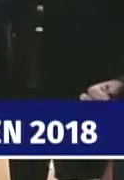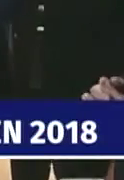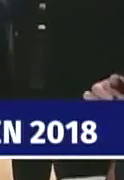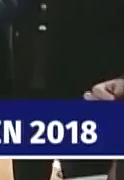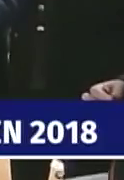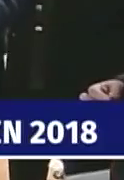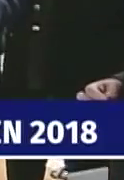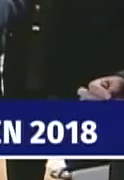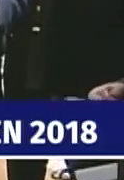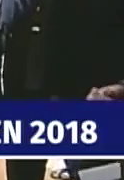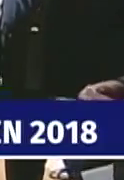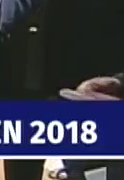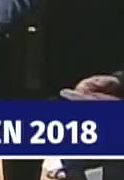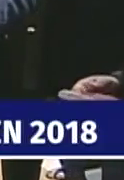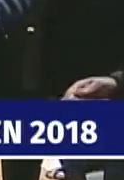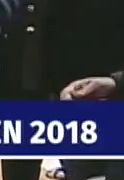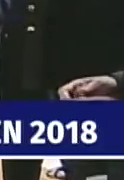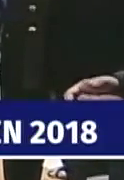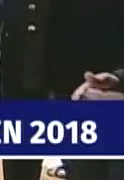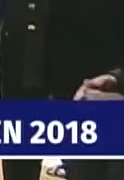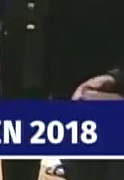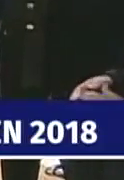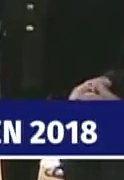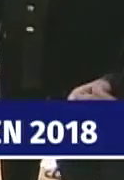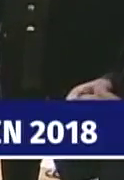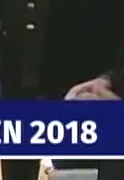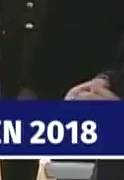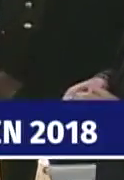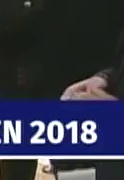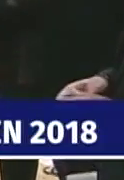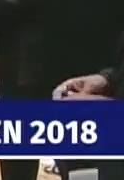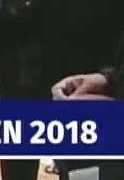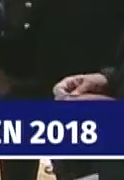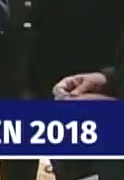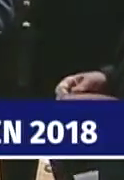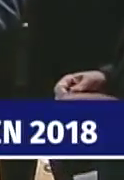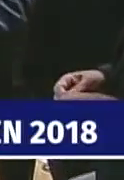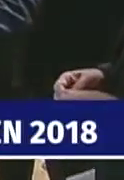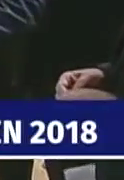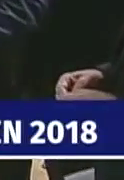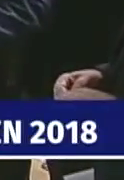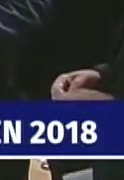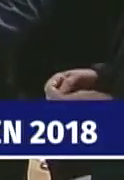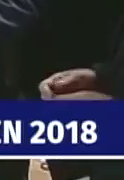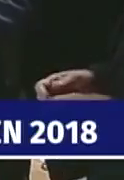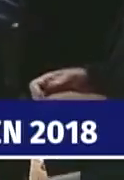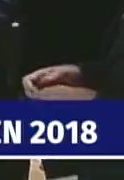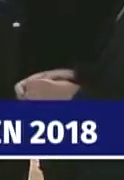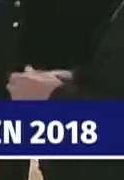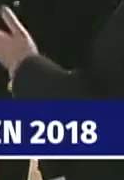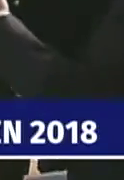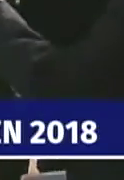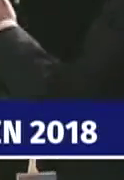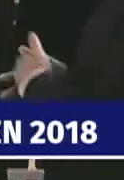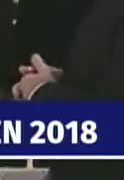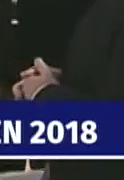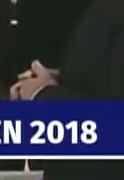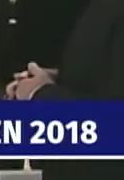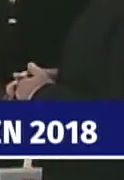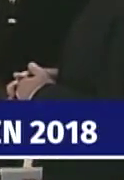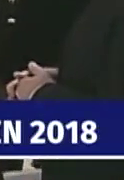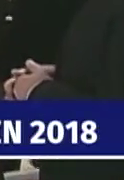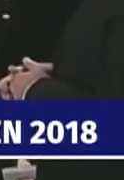presenta Turquía en esta Feria Internacional del Libro año 2018. Importante también destacar que Turquía hace una